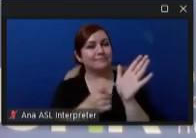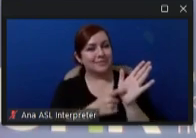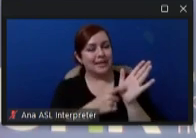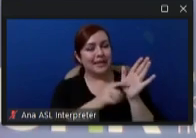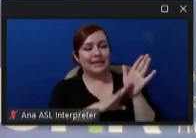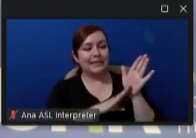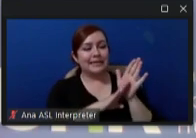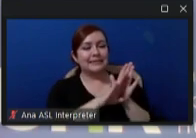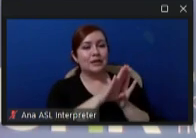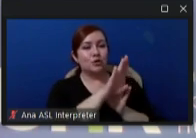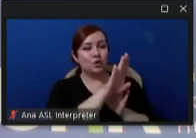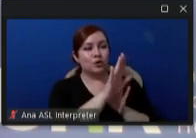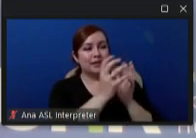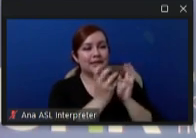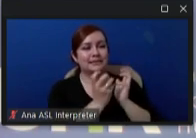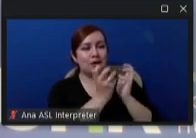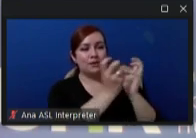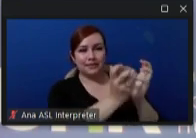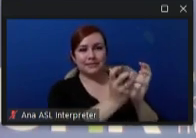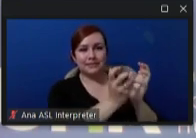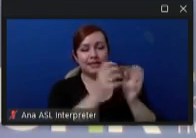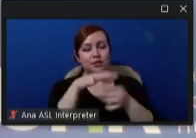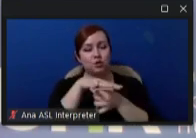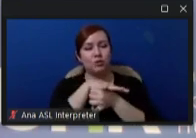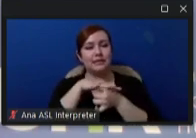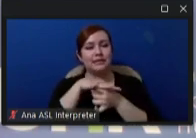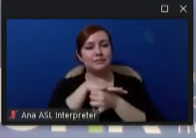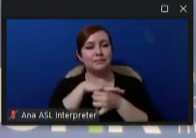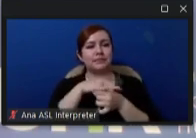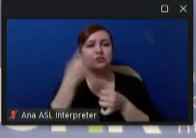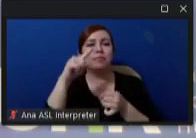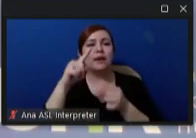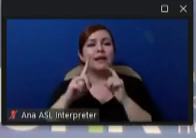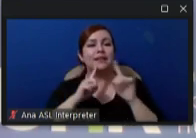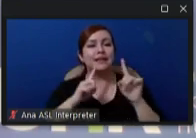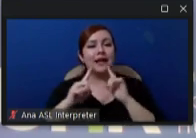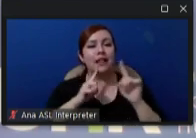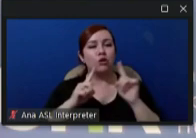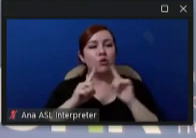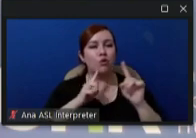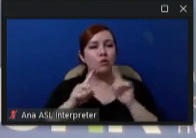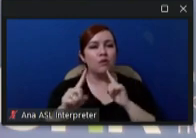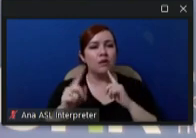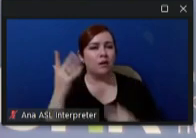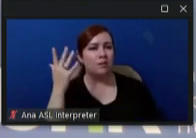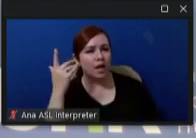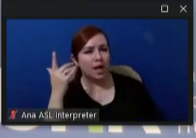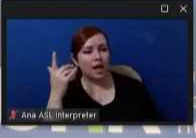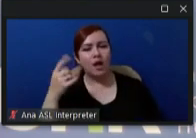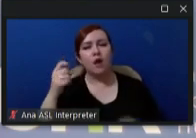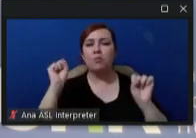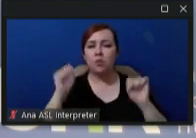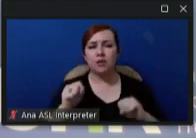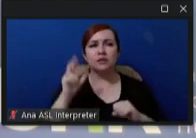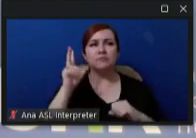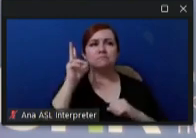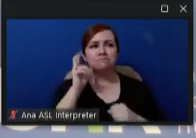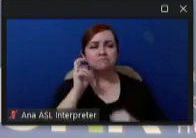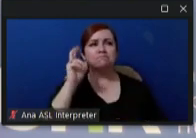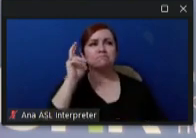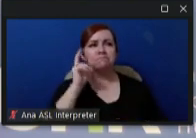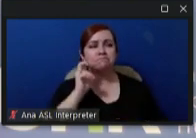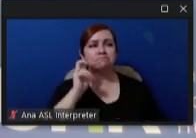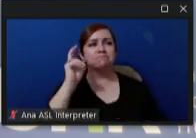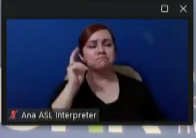audiencias, es un espacio para el diálogo, para poder escuchar a las partes y que la